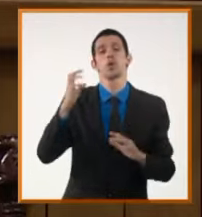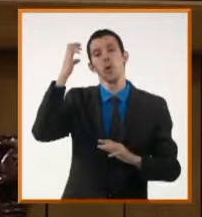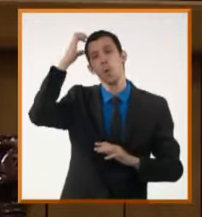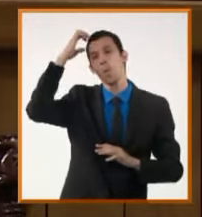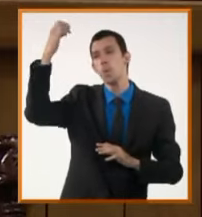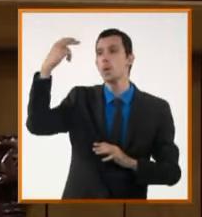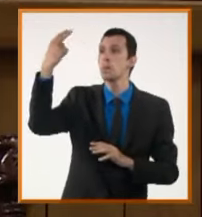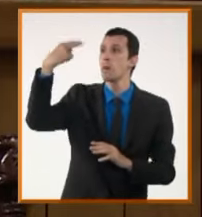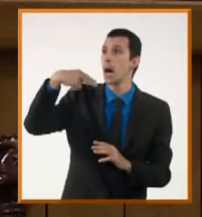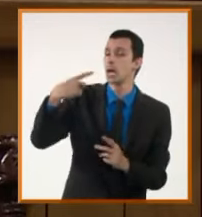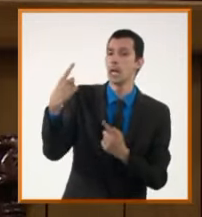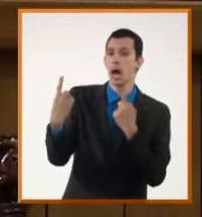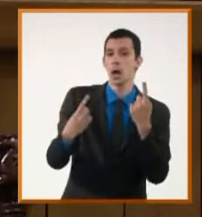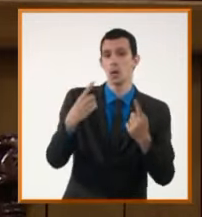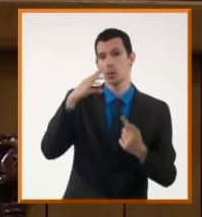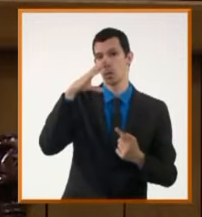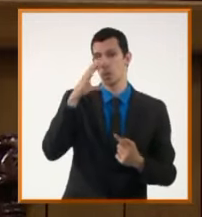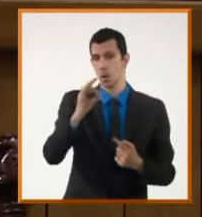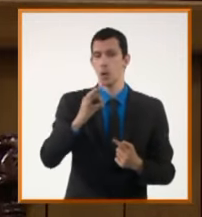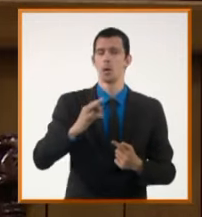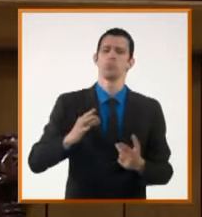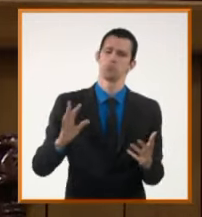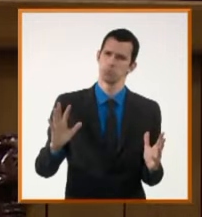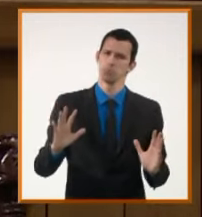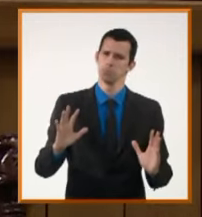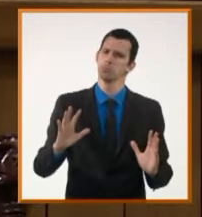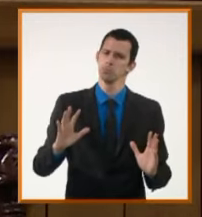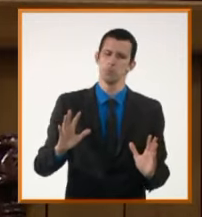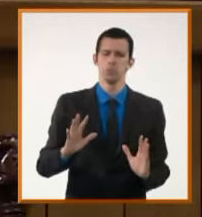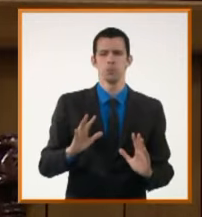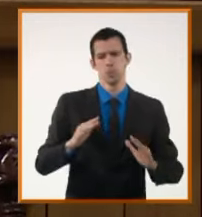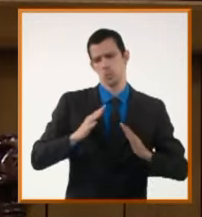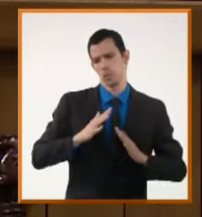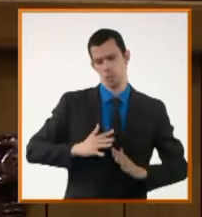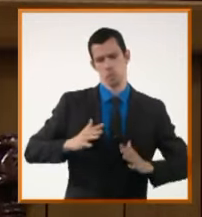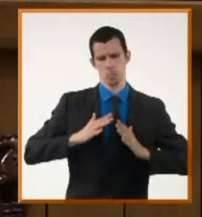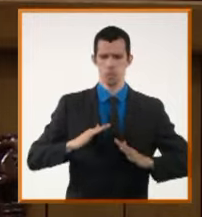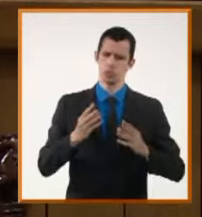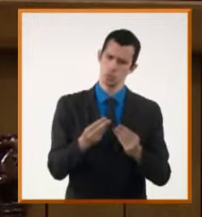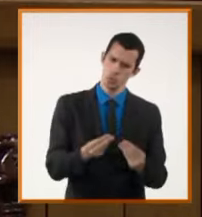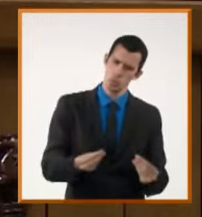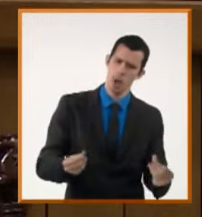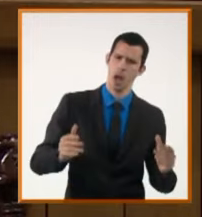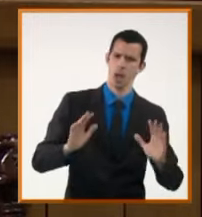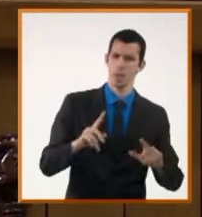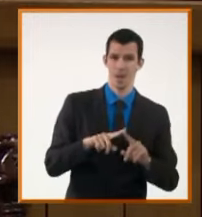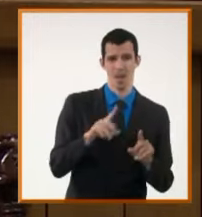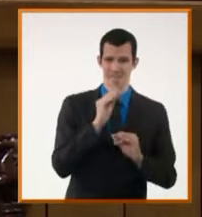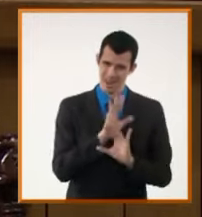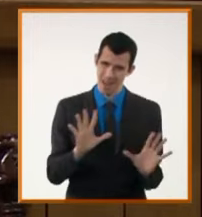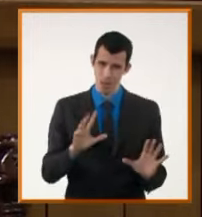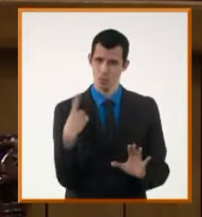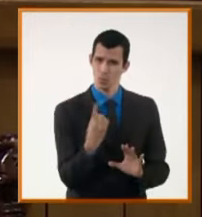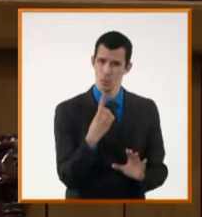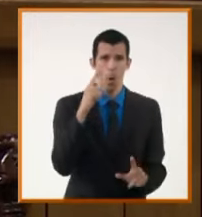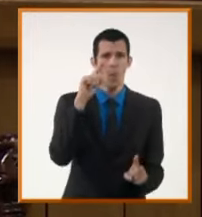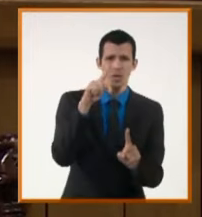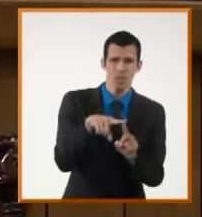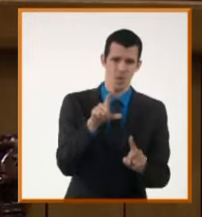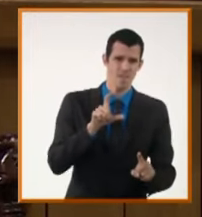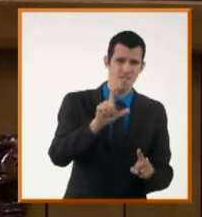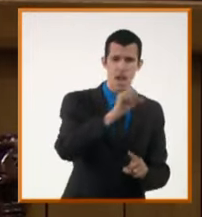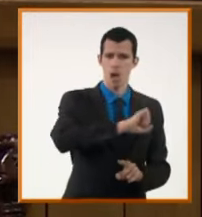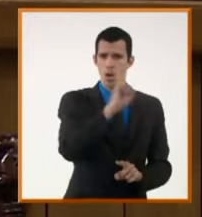más, para descentralizar, para darle más facultades, pero no hemos logrado el objetivo final, para que de verdad